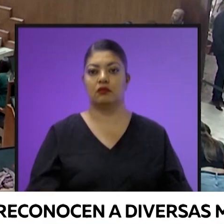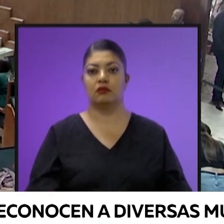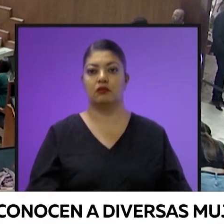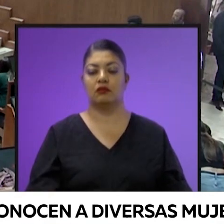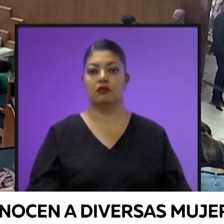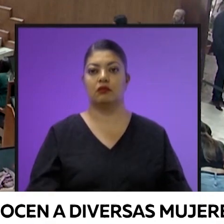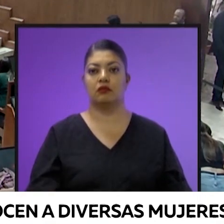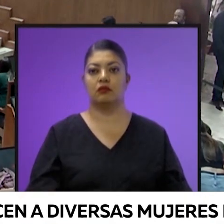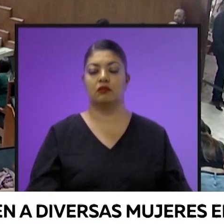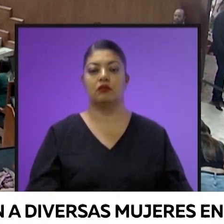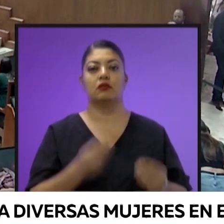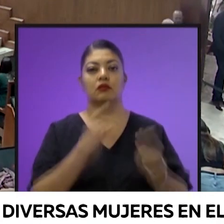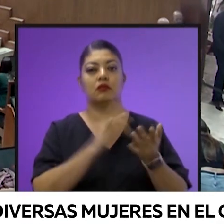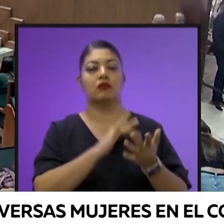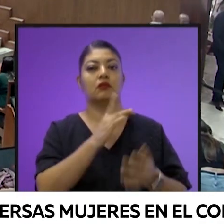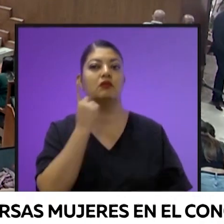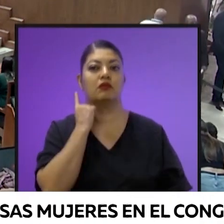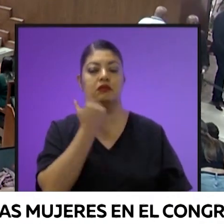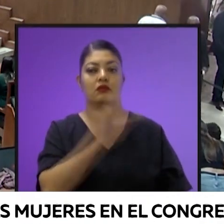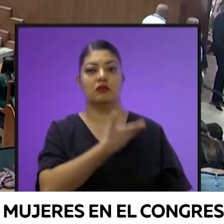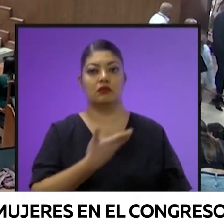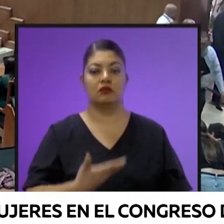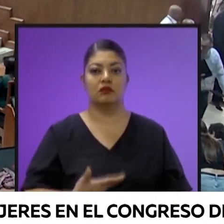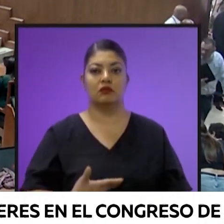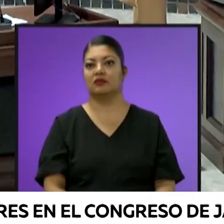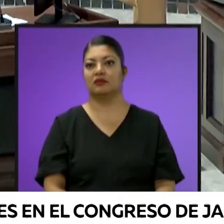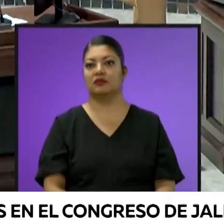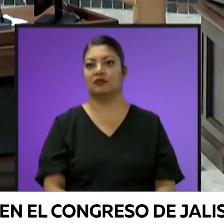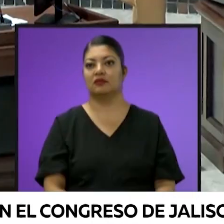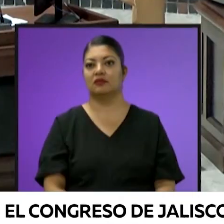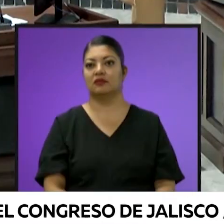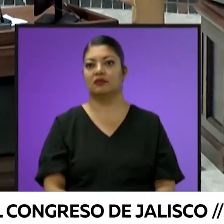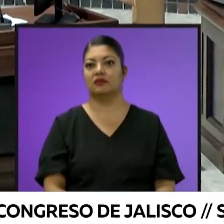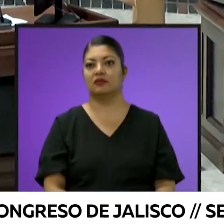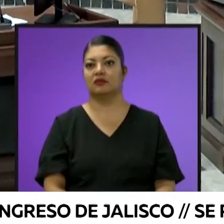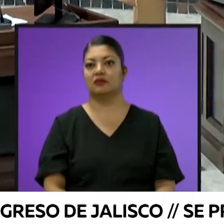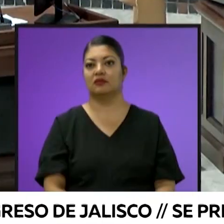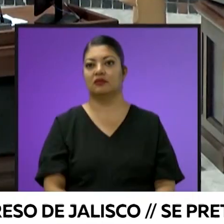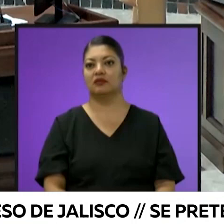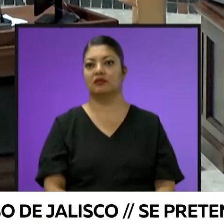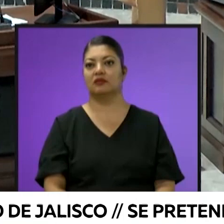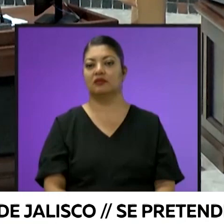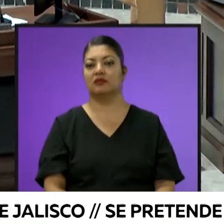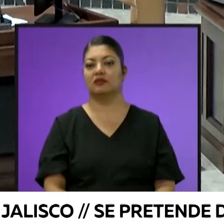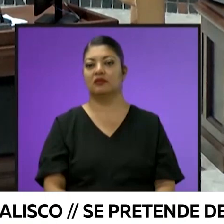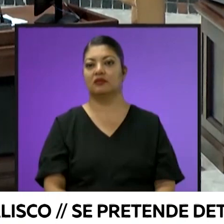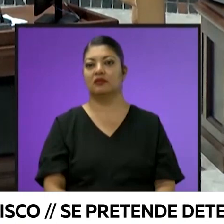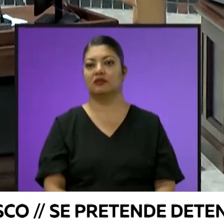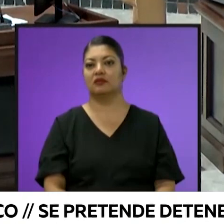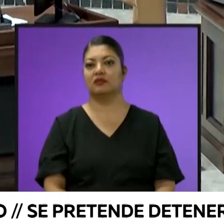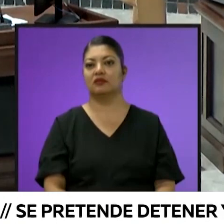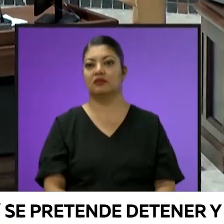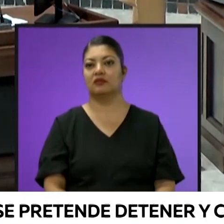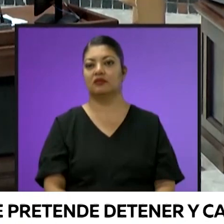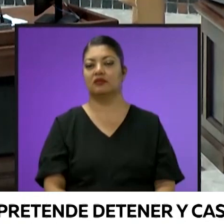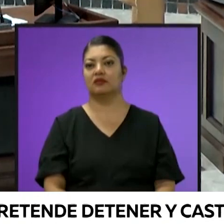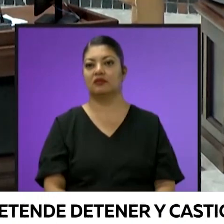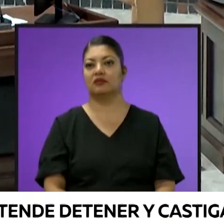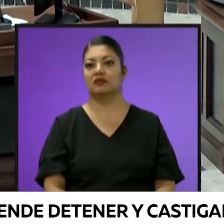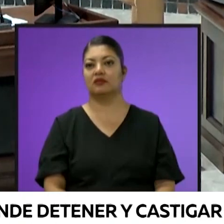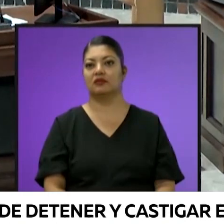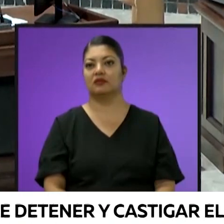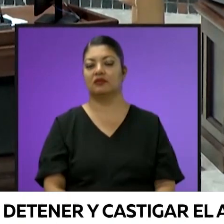trabajo en favor de la protección de los derechos humanos de las mujeres en las áreas docentes, función pública, salud, cultura, artes